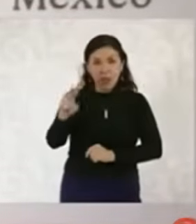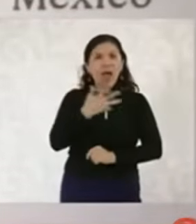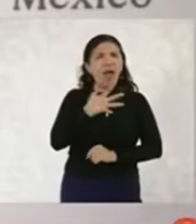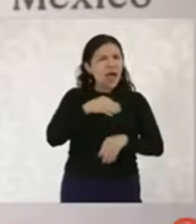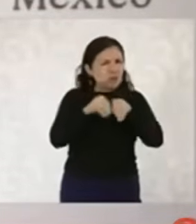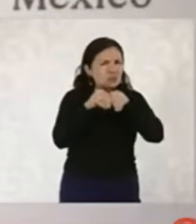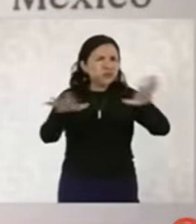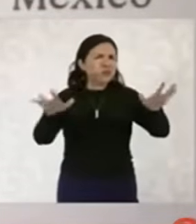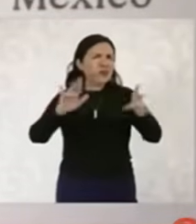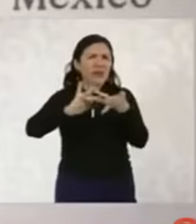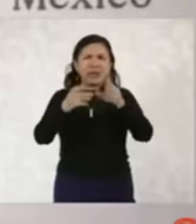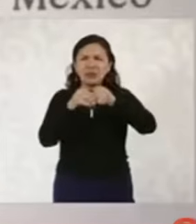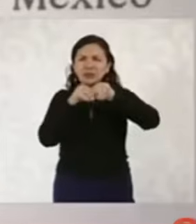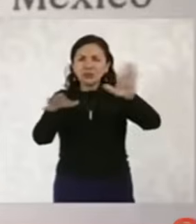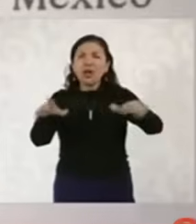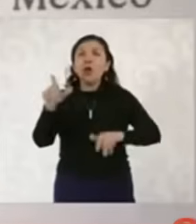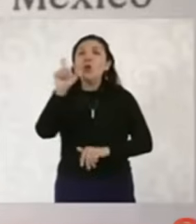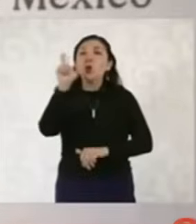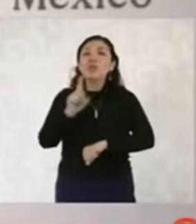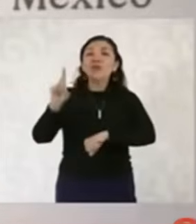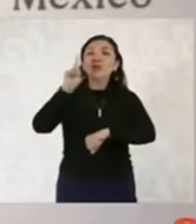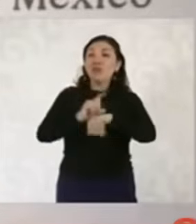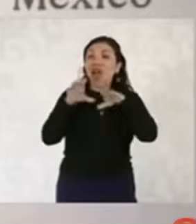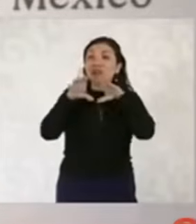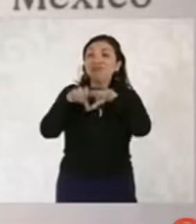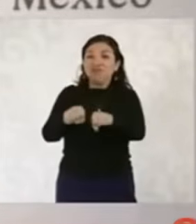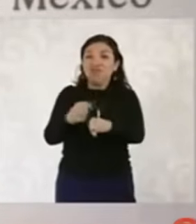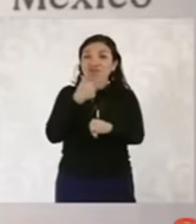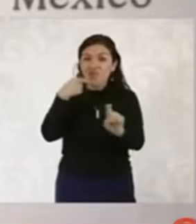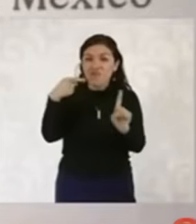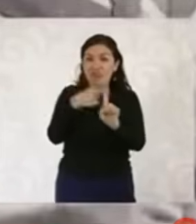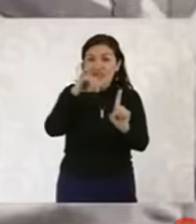está en todas las redes sociales, el momento de la detención.